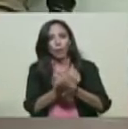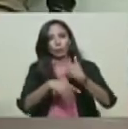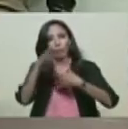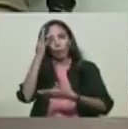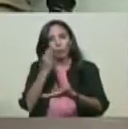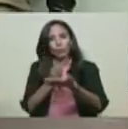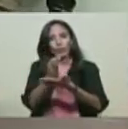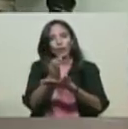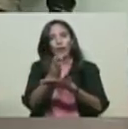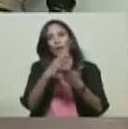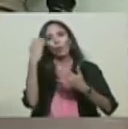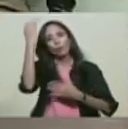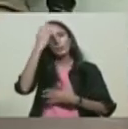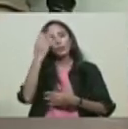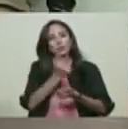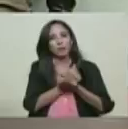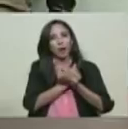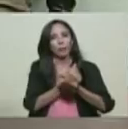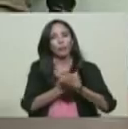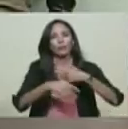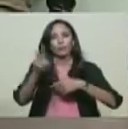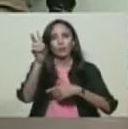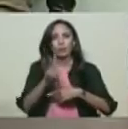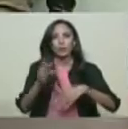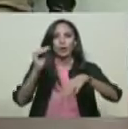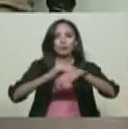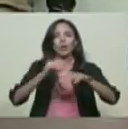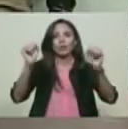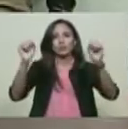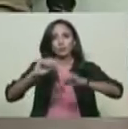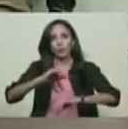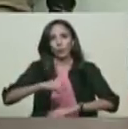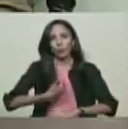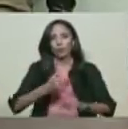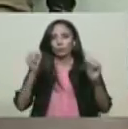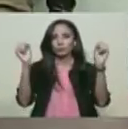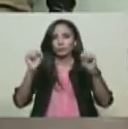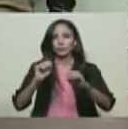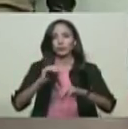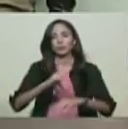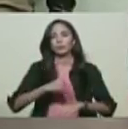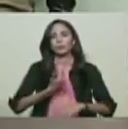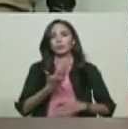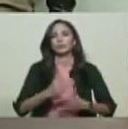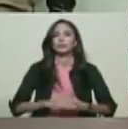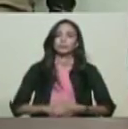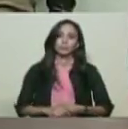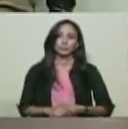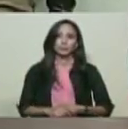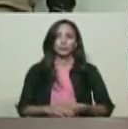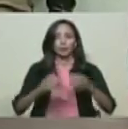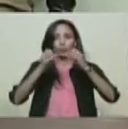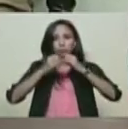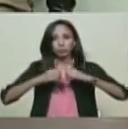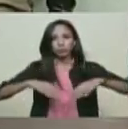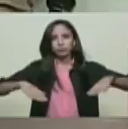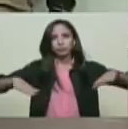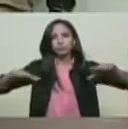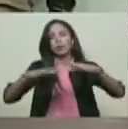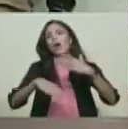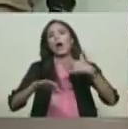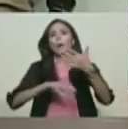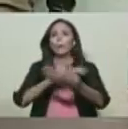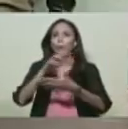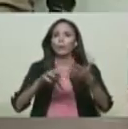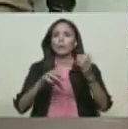con toda la conciencia, Venezuela sí se puede, sí se puede salir adelante, superar las